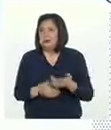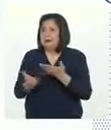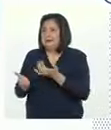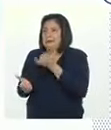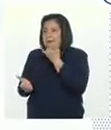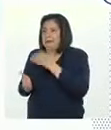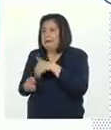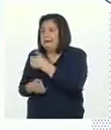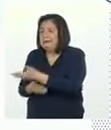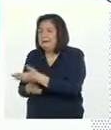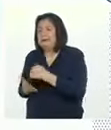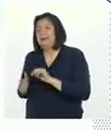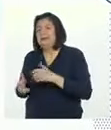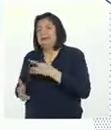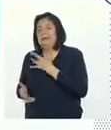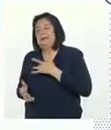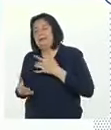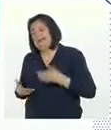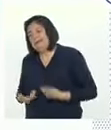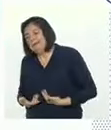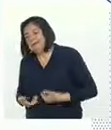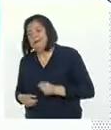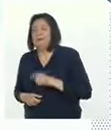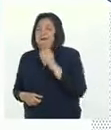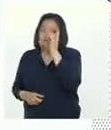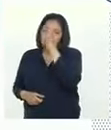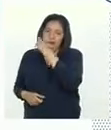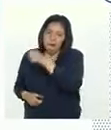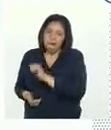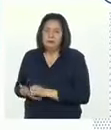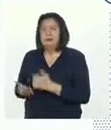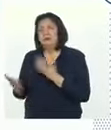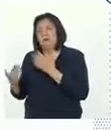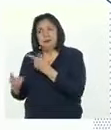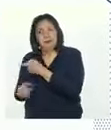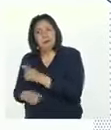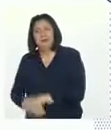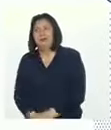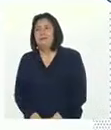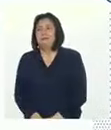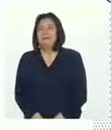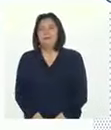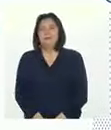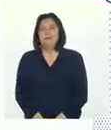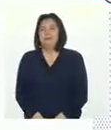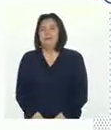ha hecho que se sienta muy cansado y que sea difícil tratar con él.